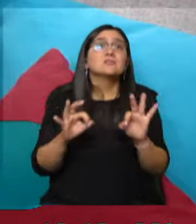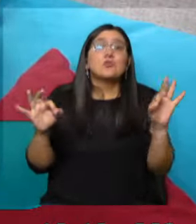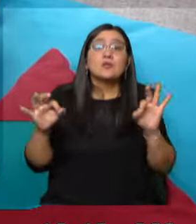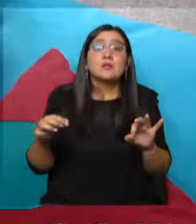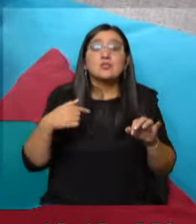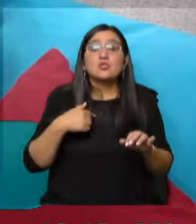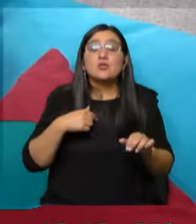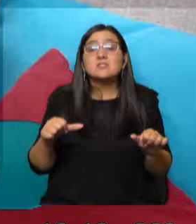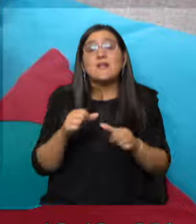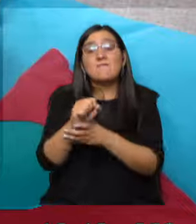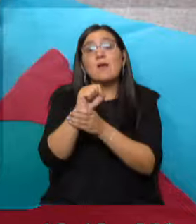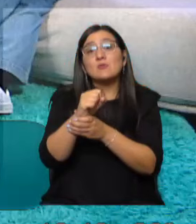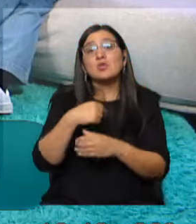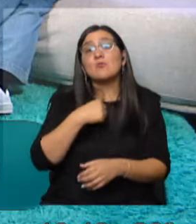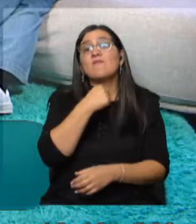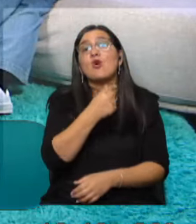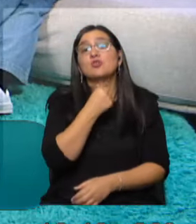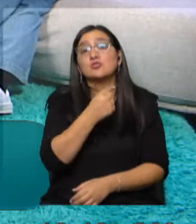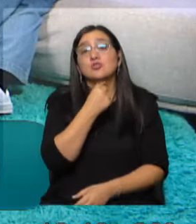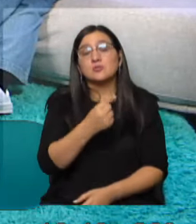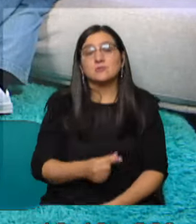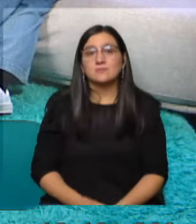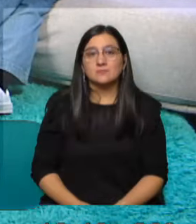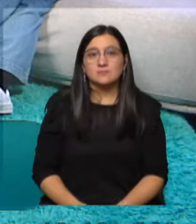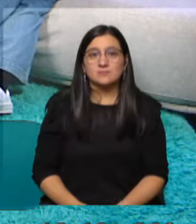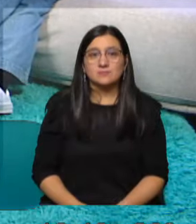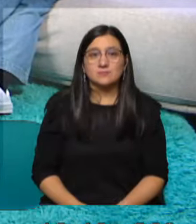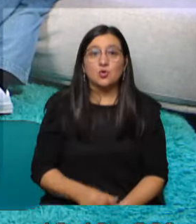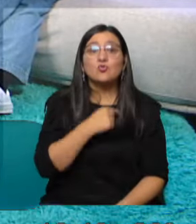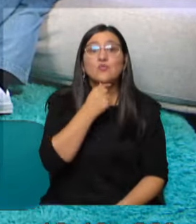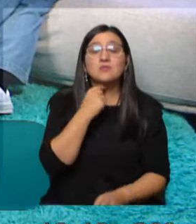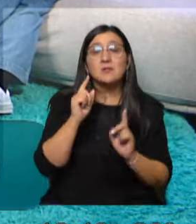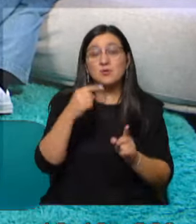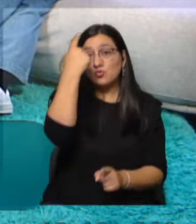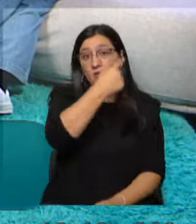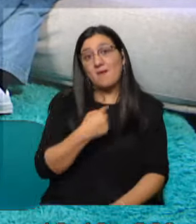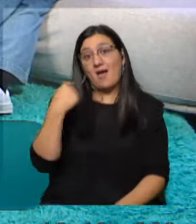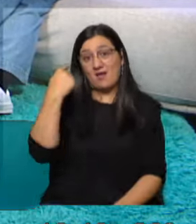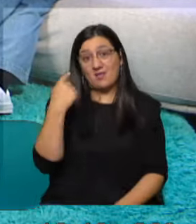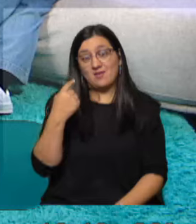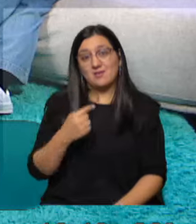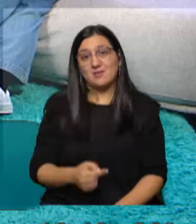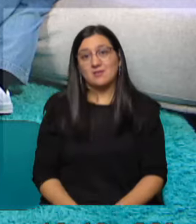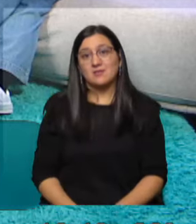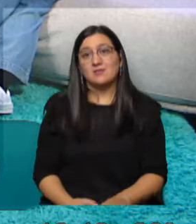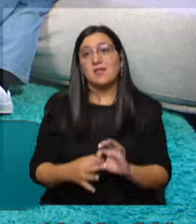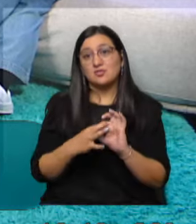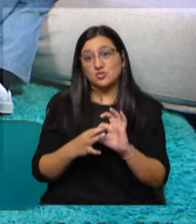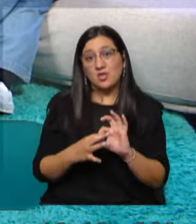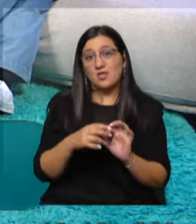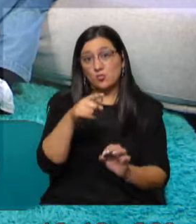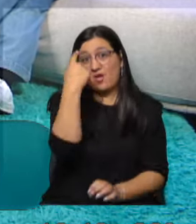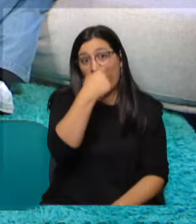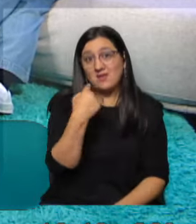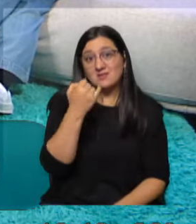popularicé con mi, ¿no? Claro. Con mi voz. Entonces, nada, es eso. Con tu voz y con tu imagen. Y con mi imagen. ¿Estás asociada a los temas a tu